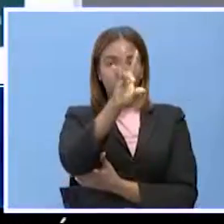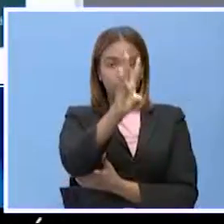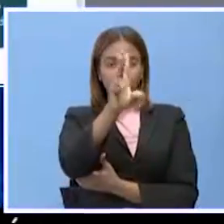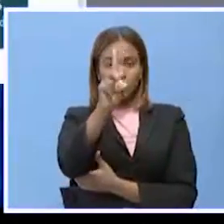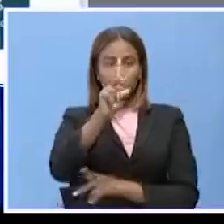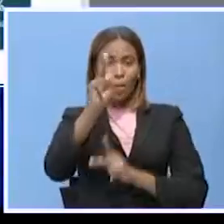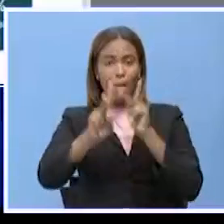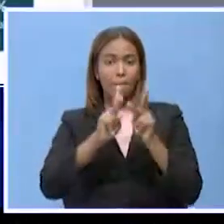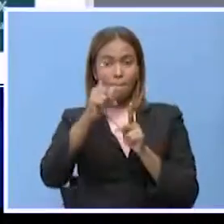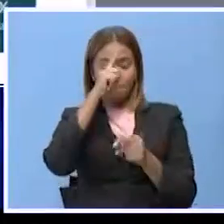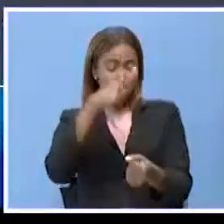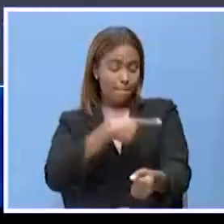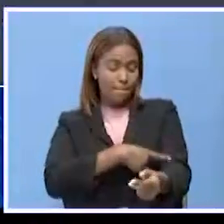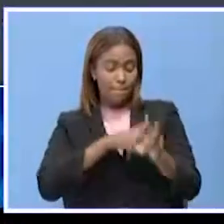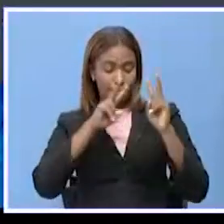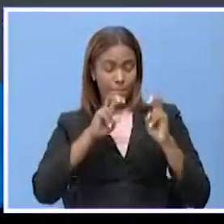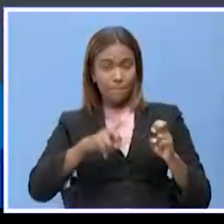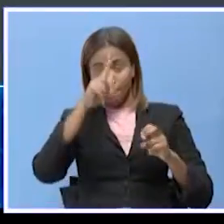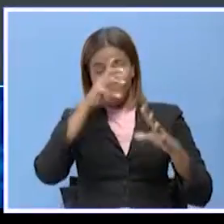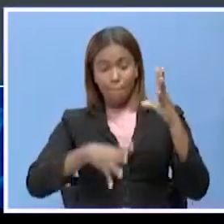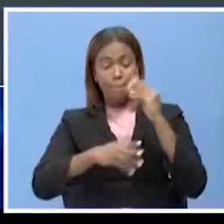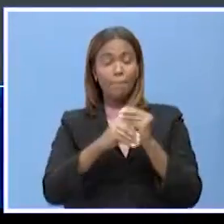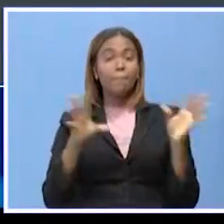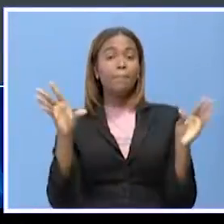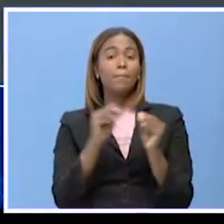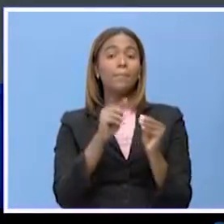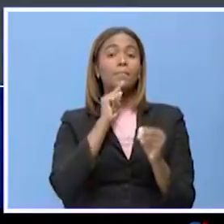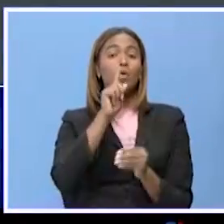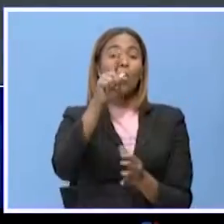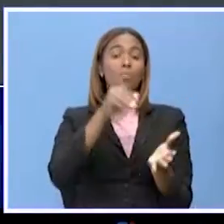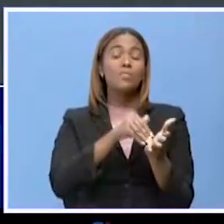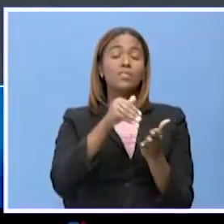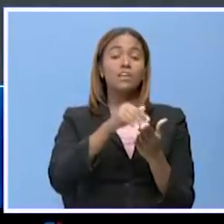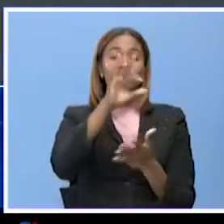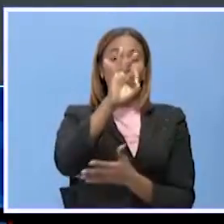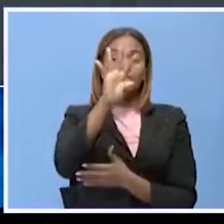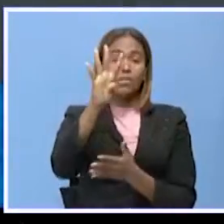14.271 muestras para sumar un total de